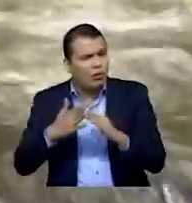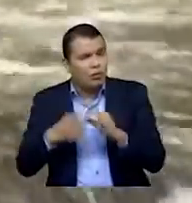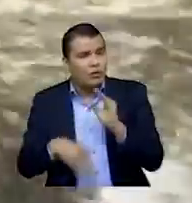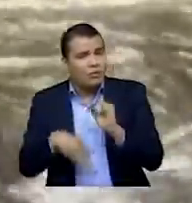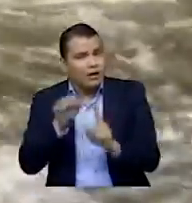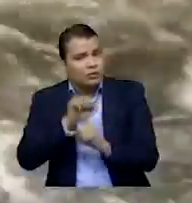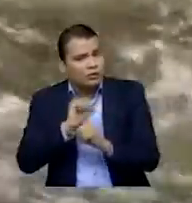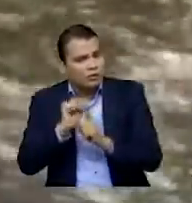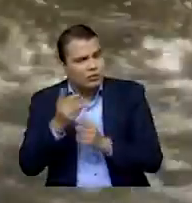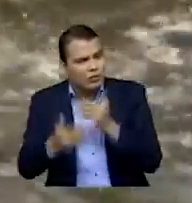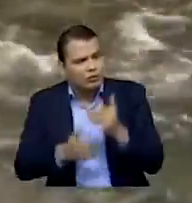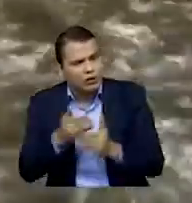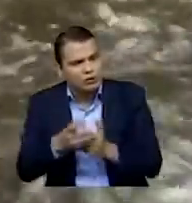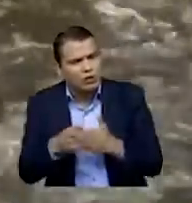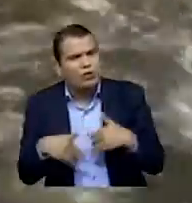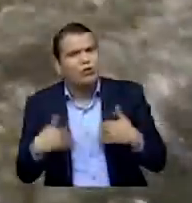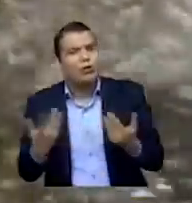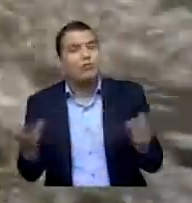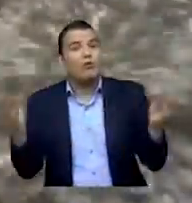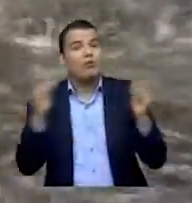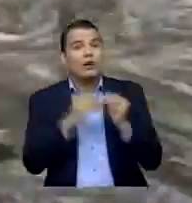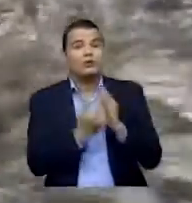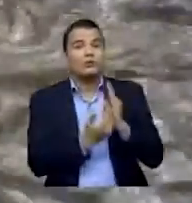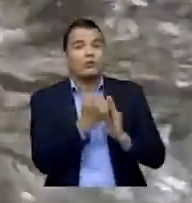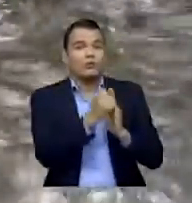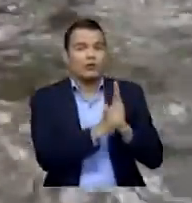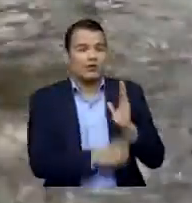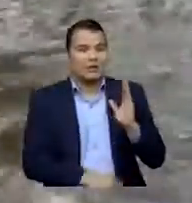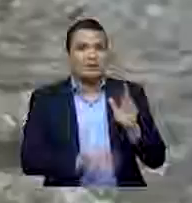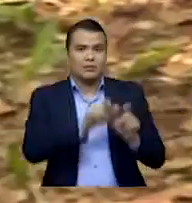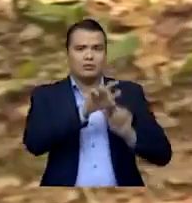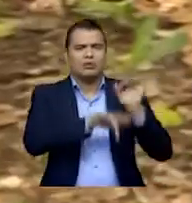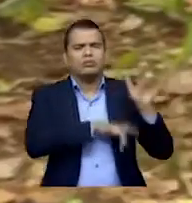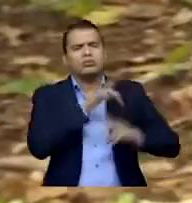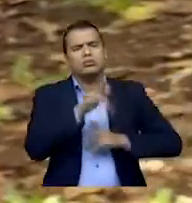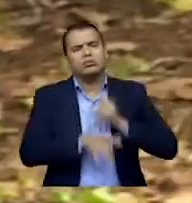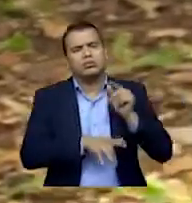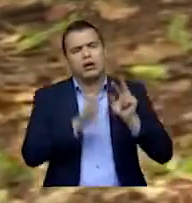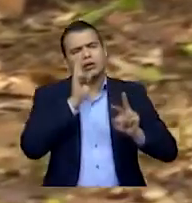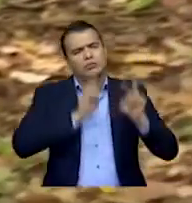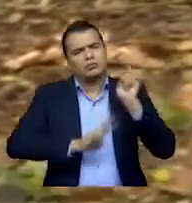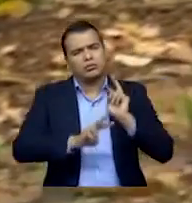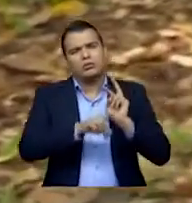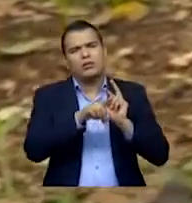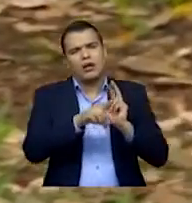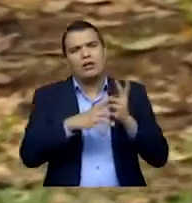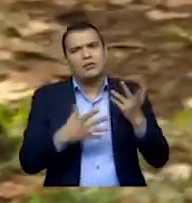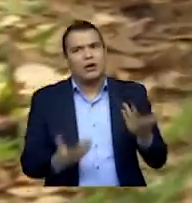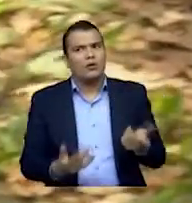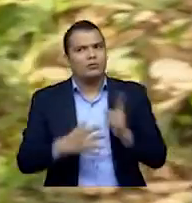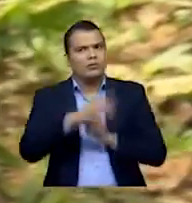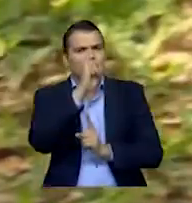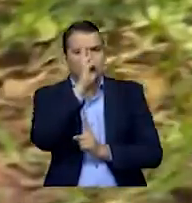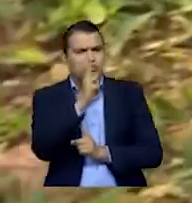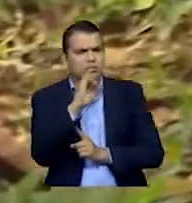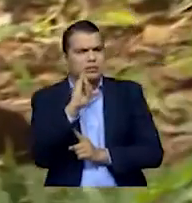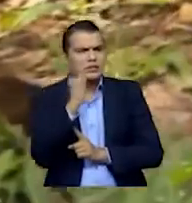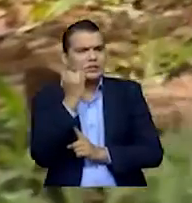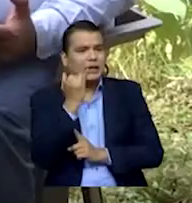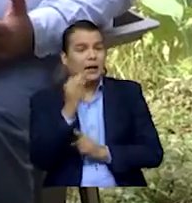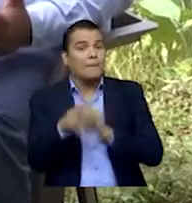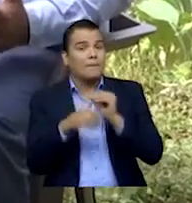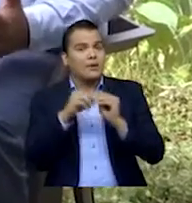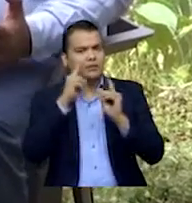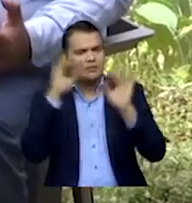sostenible ambiental con enfoque en el aviturismo es decir si el turismo pero turismo